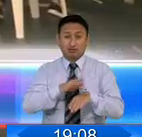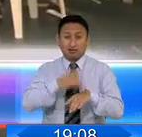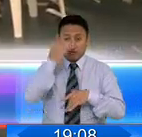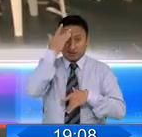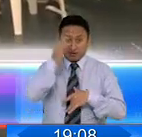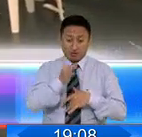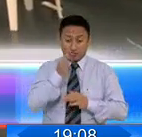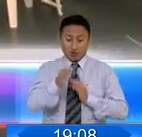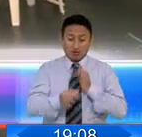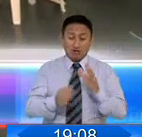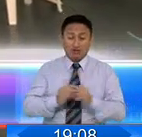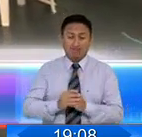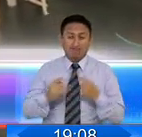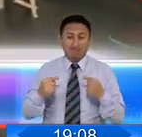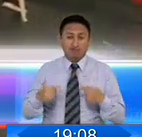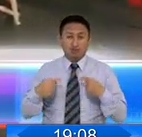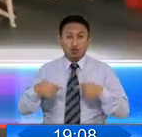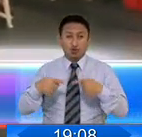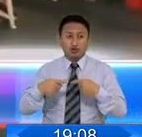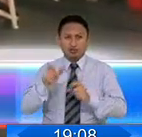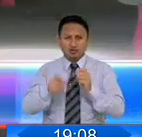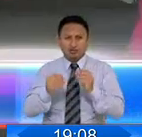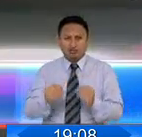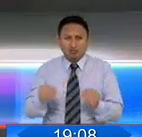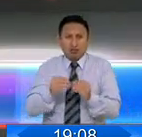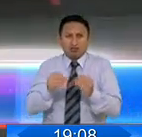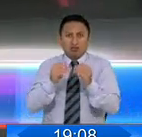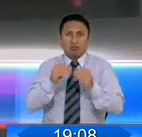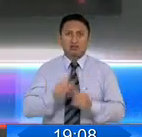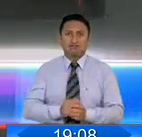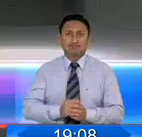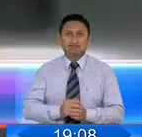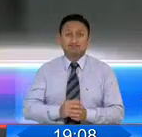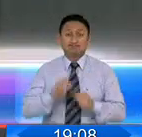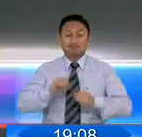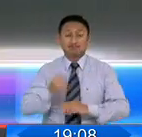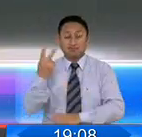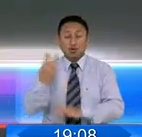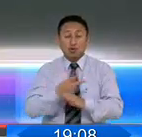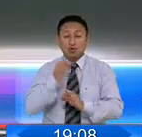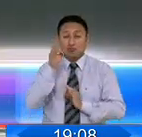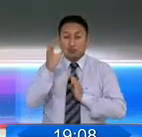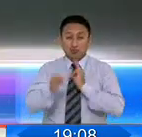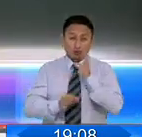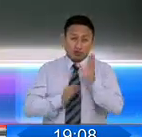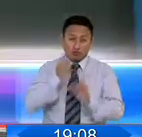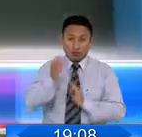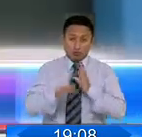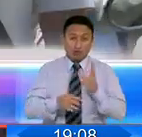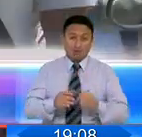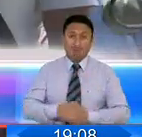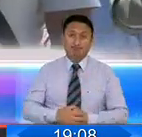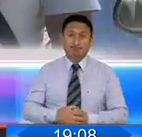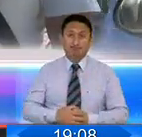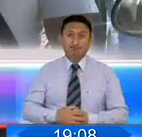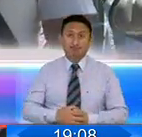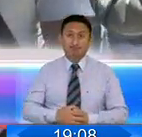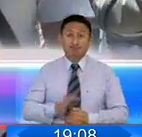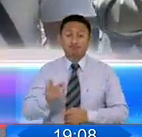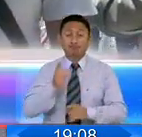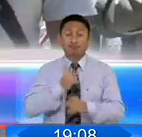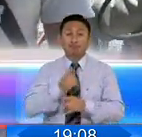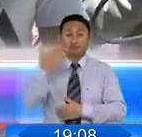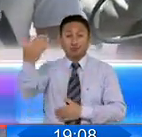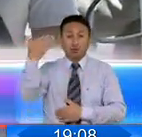todos los días hay más y más enfermos. Una segunda ola de contagios es lo que se teme y lo más probable. Es por ello que el alcalde Jorge